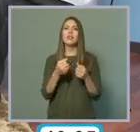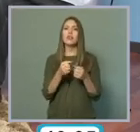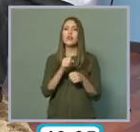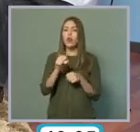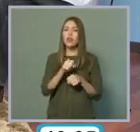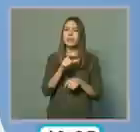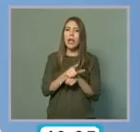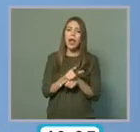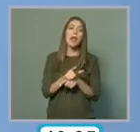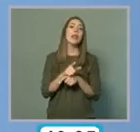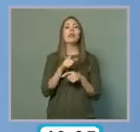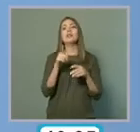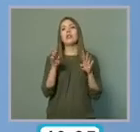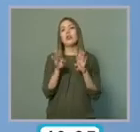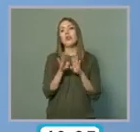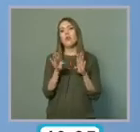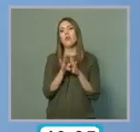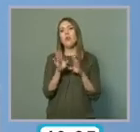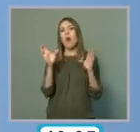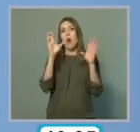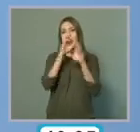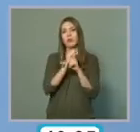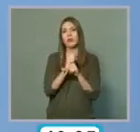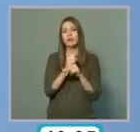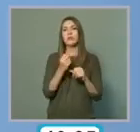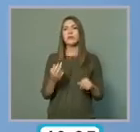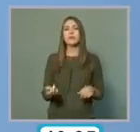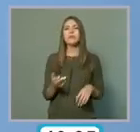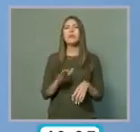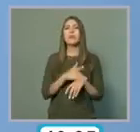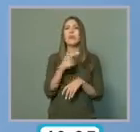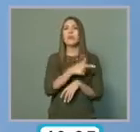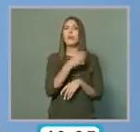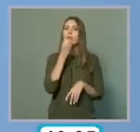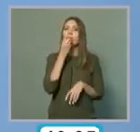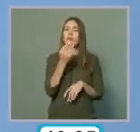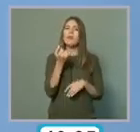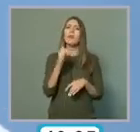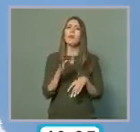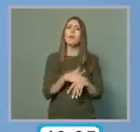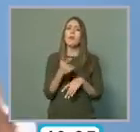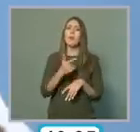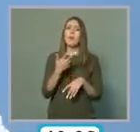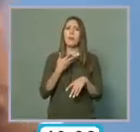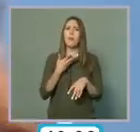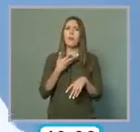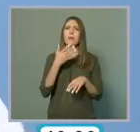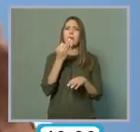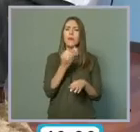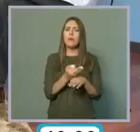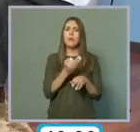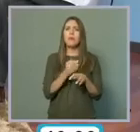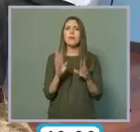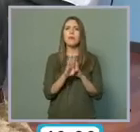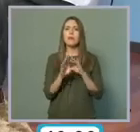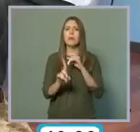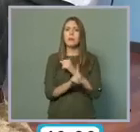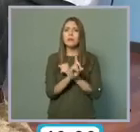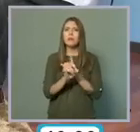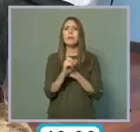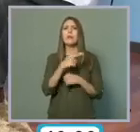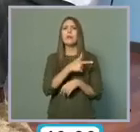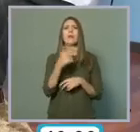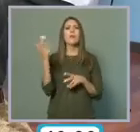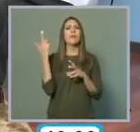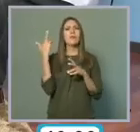publicaciones. Ok. Bueno, ahí les va. ¿Qué es lo que la ha hecho tan relevante y por qué tenemos hoy un problema en estos audios que han estado circulando cada